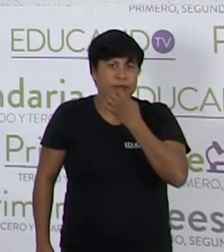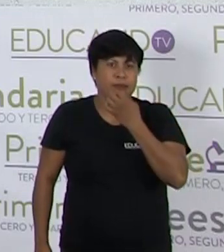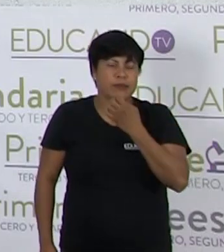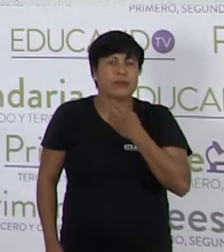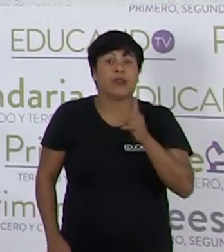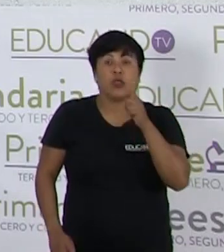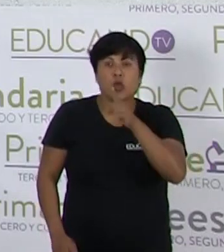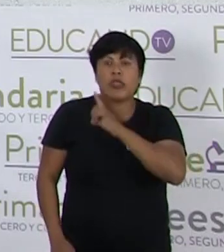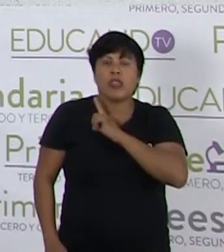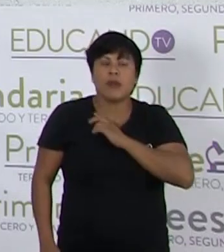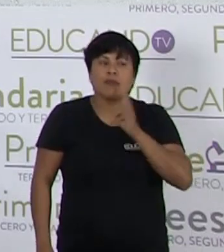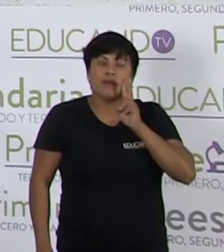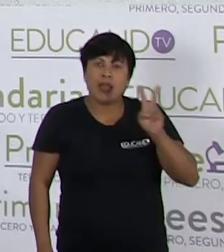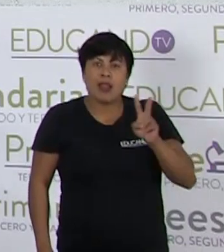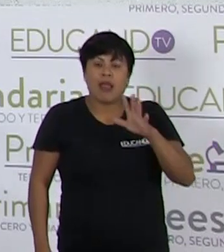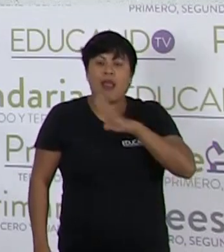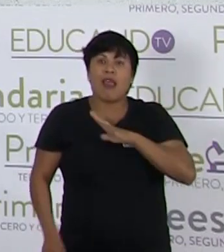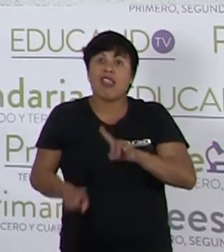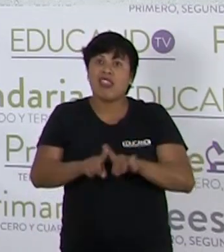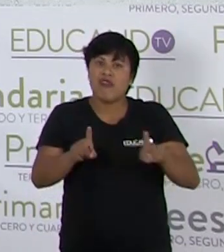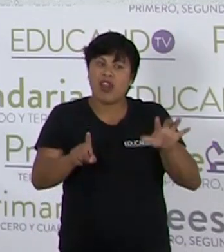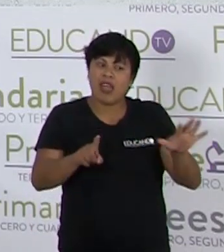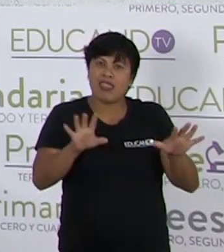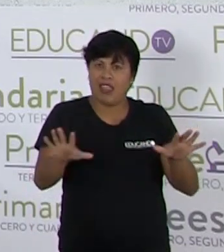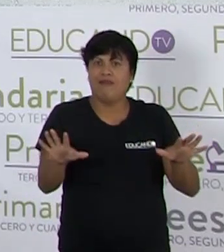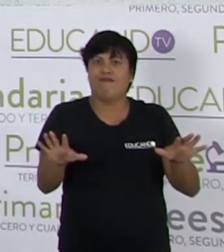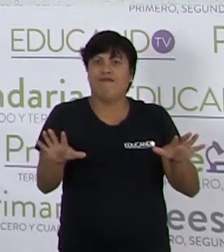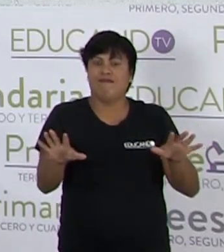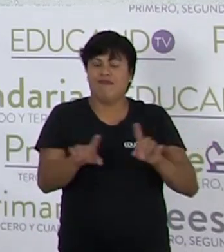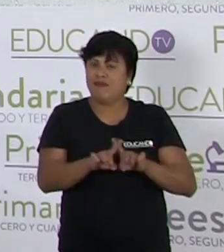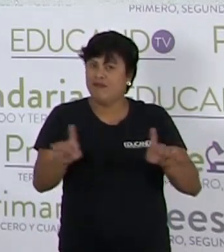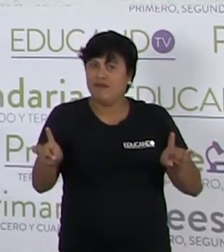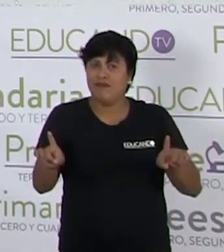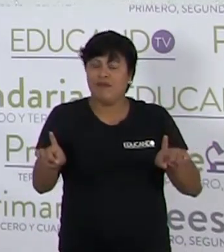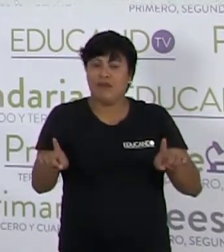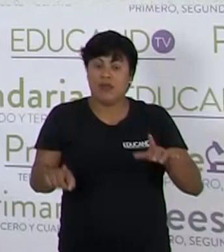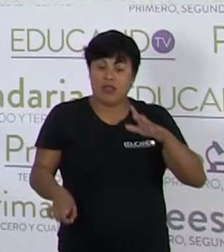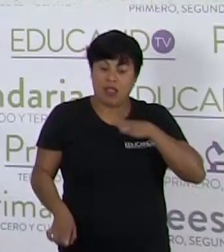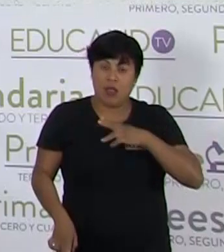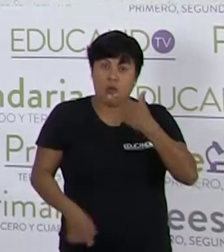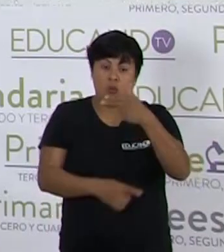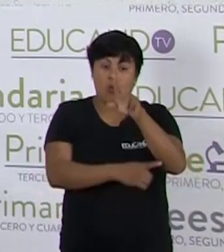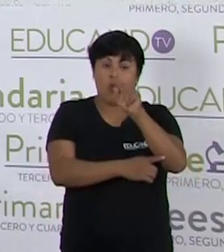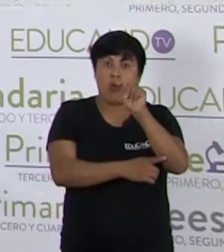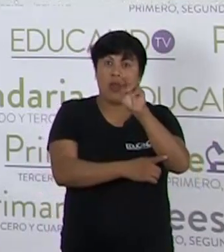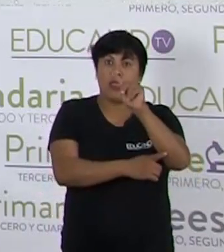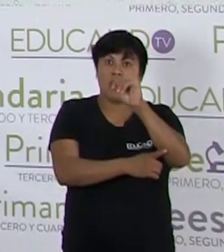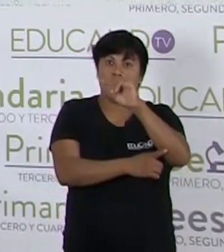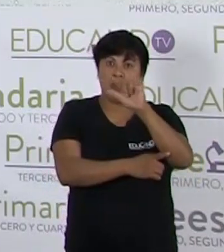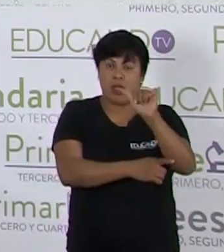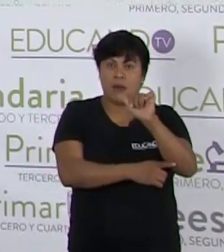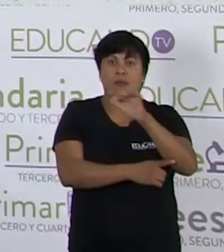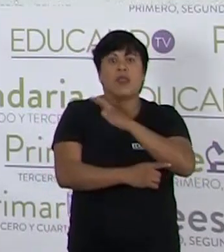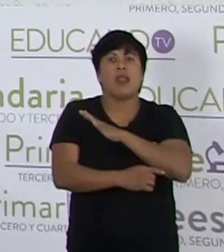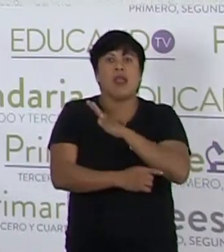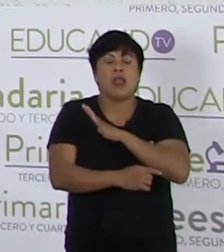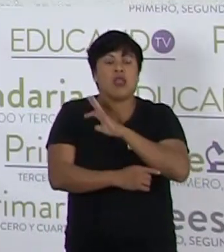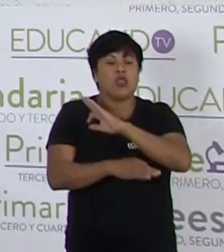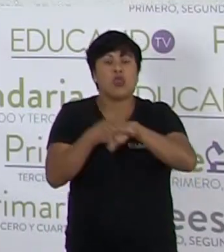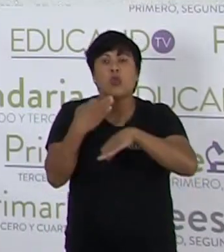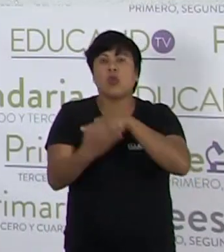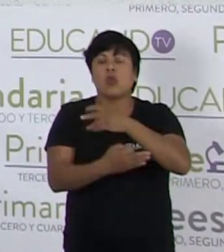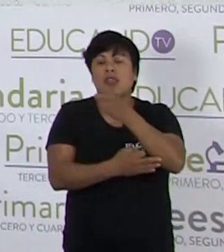te darás cuenta que aquí hay una diferencia. En la huertilla, observa, hay todo este tipo